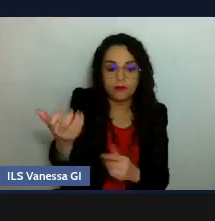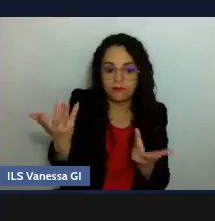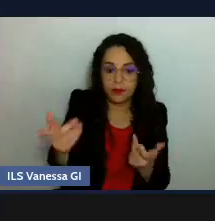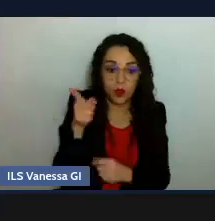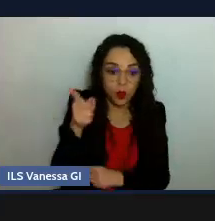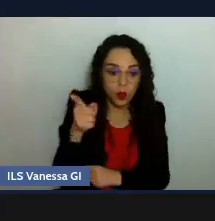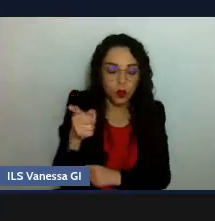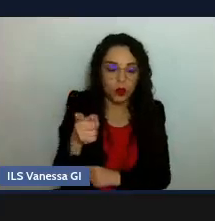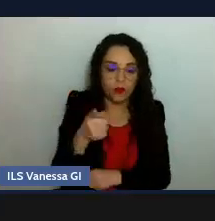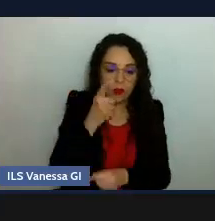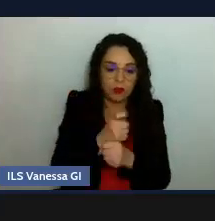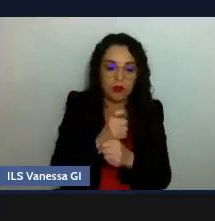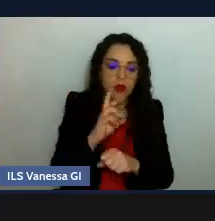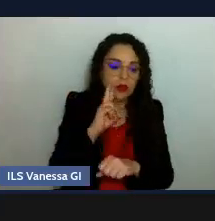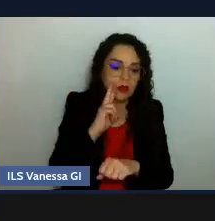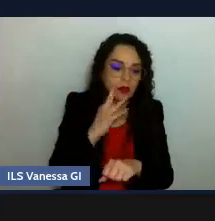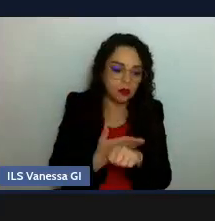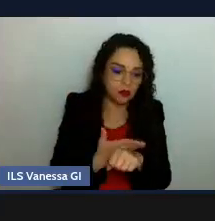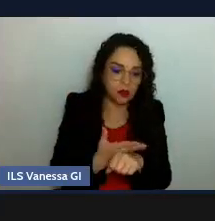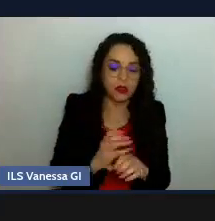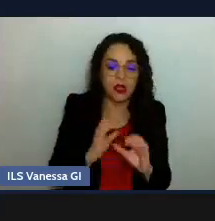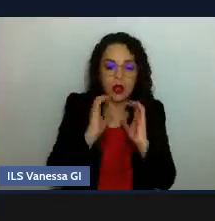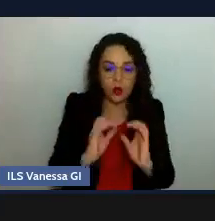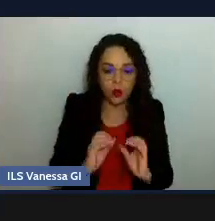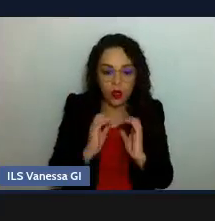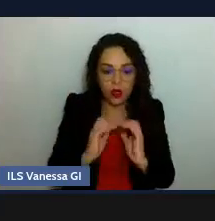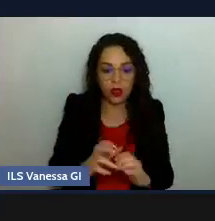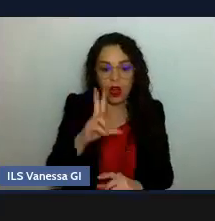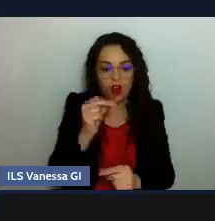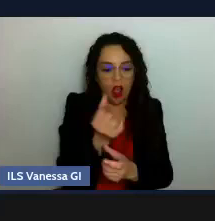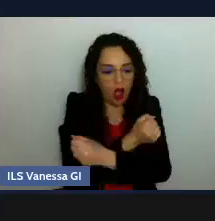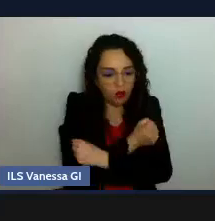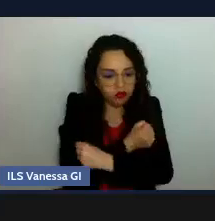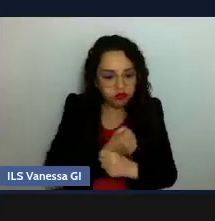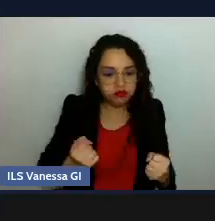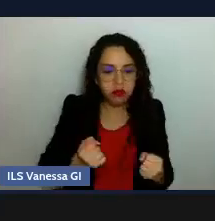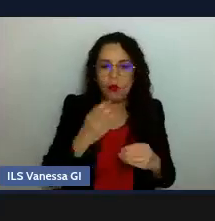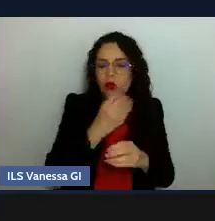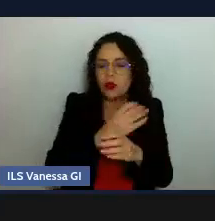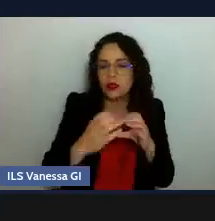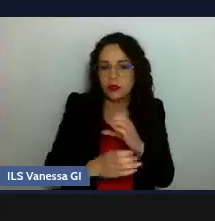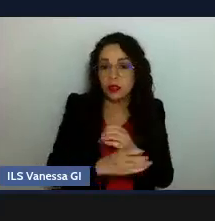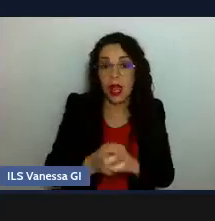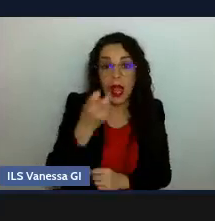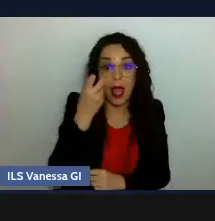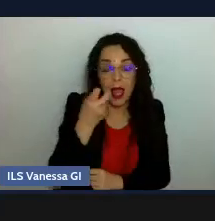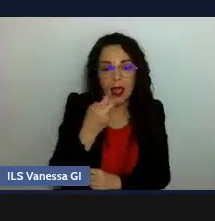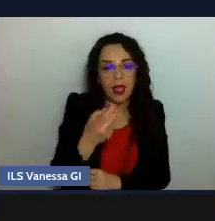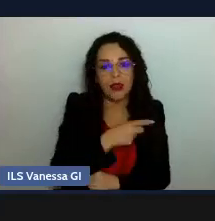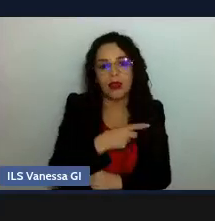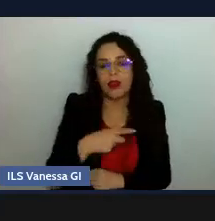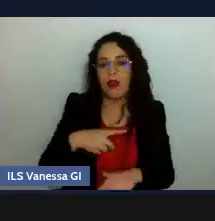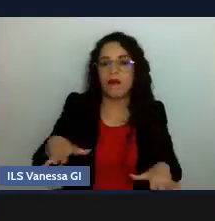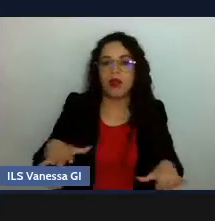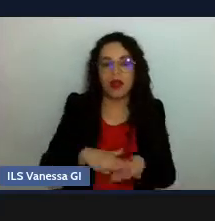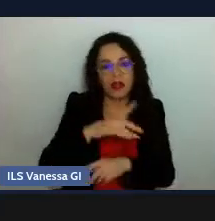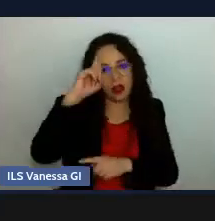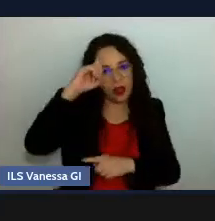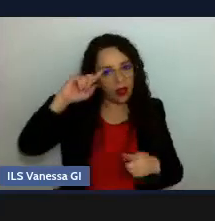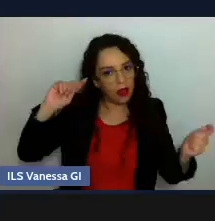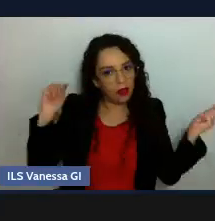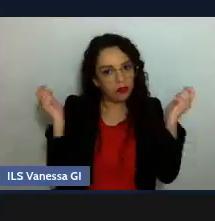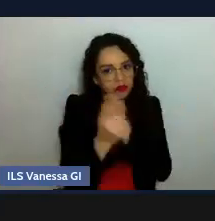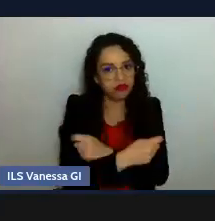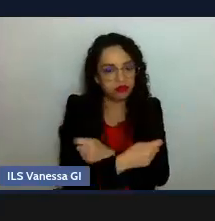responsabilidad mantener tu peso. Entonces, hay que superar esa visión. Vamos, hay pasos, no hay un